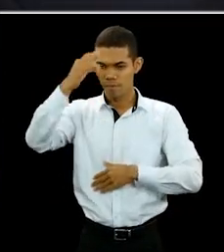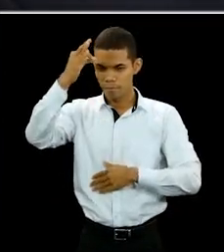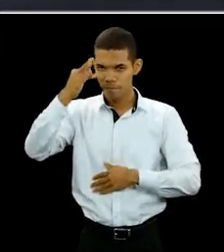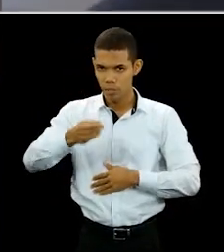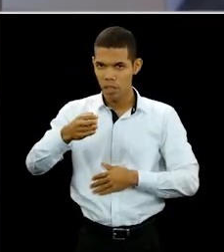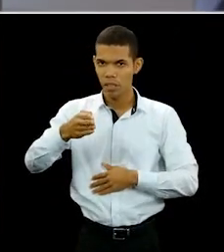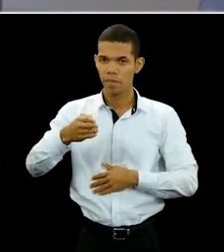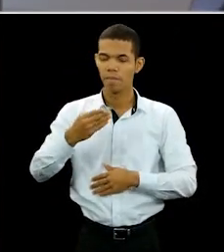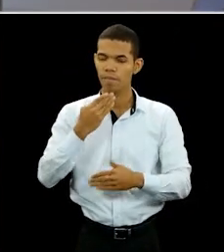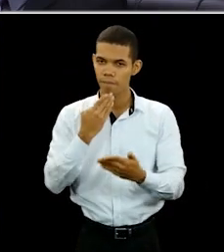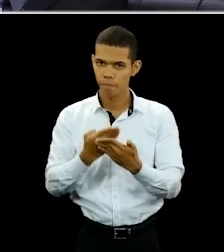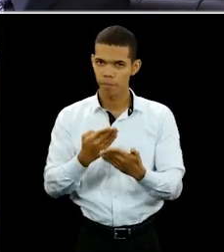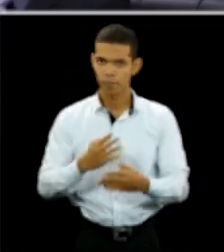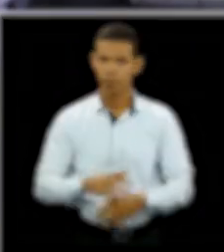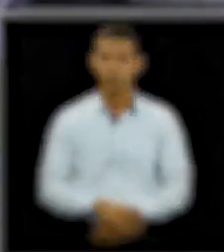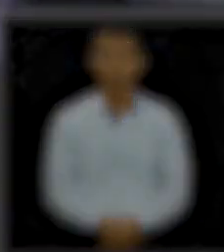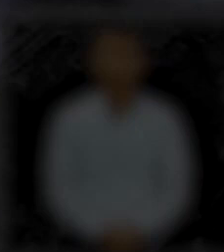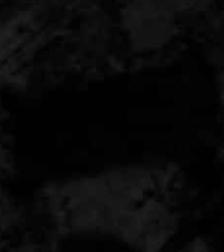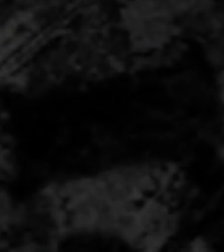bendiga